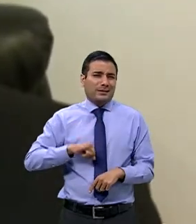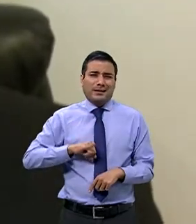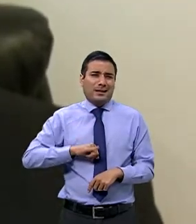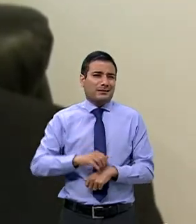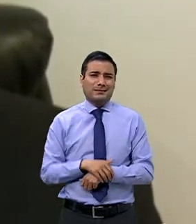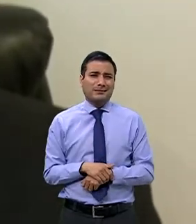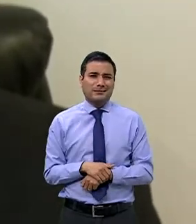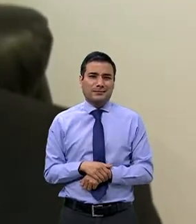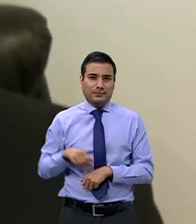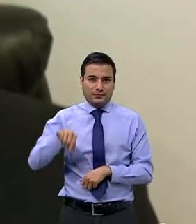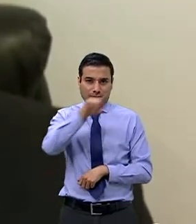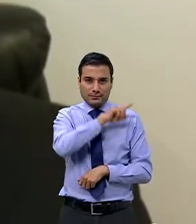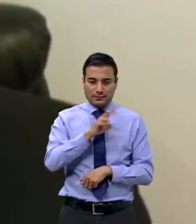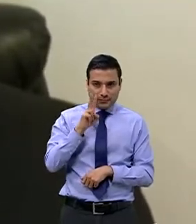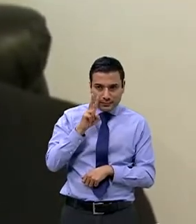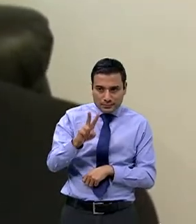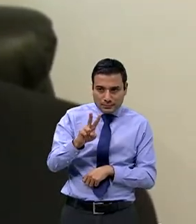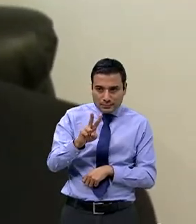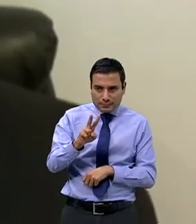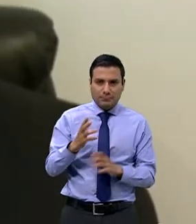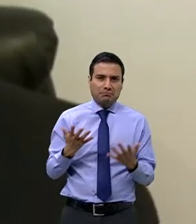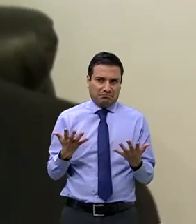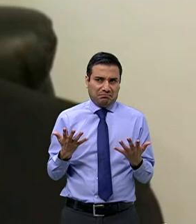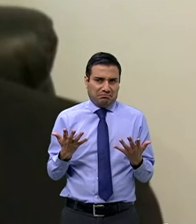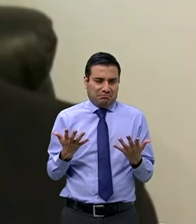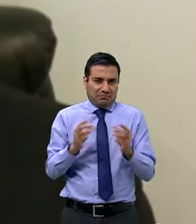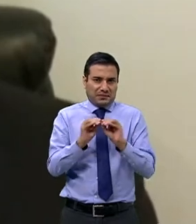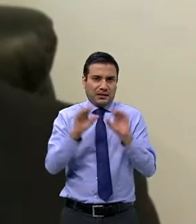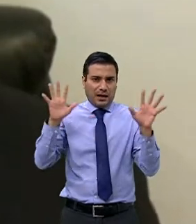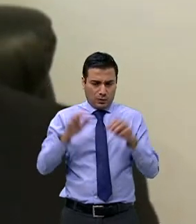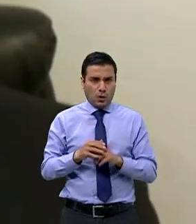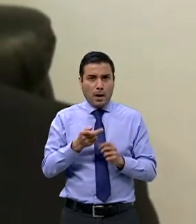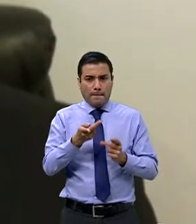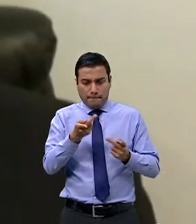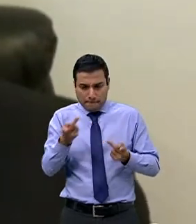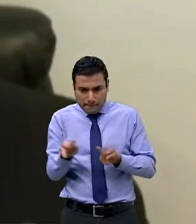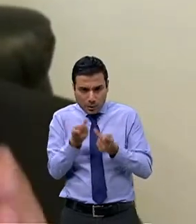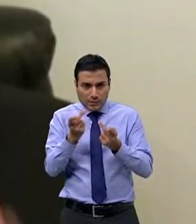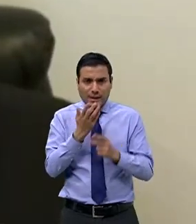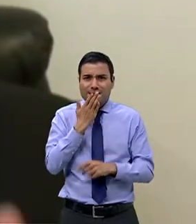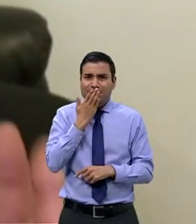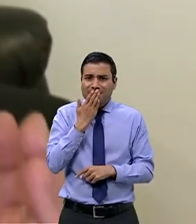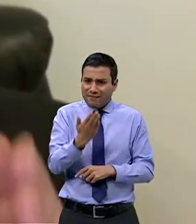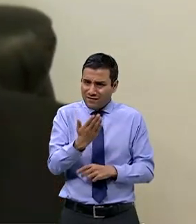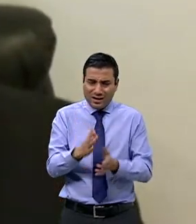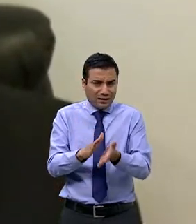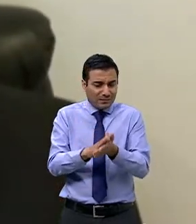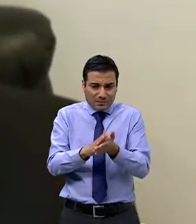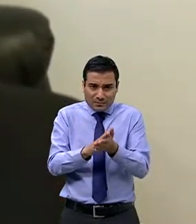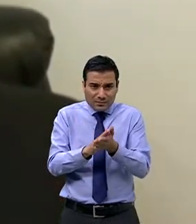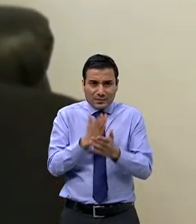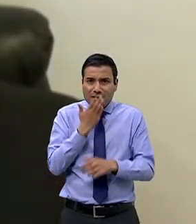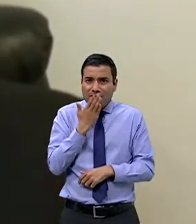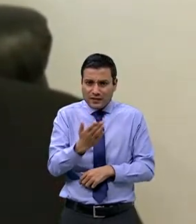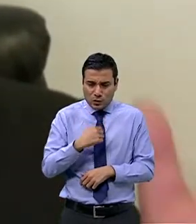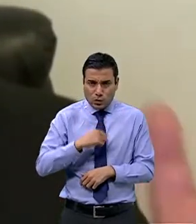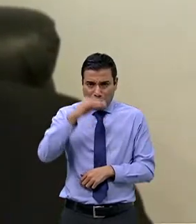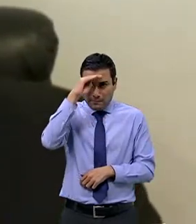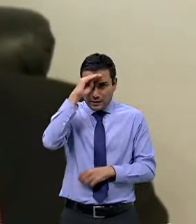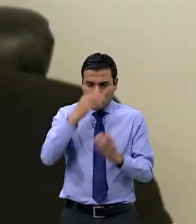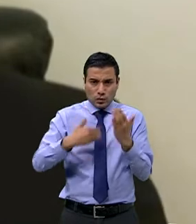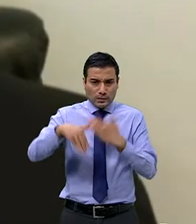mensaje fue muy claro enhorabuena por la consulta me parece que en este tenor esta consulta ha sido un éxito